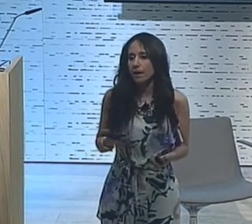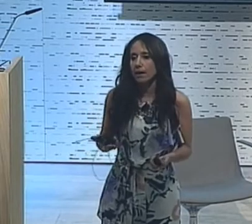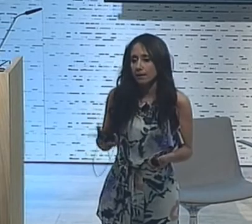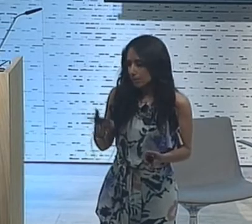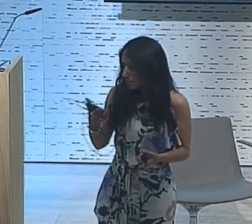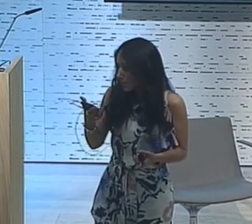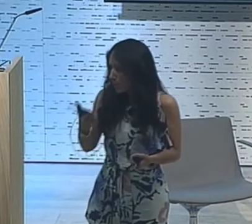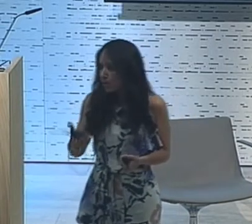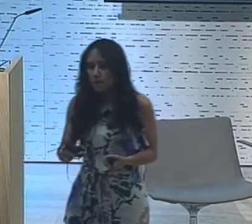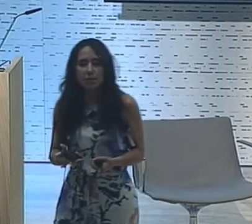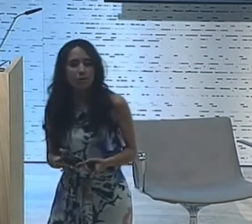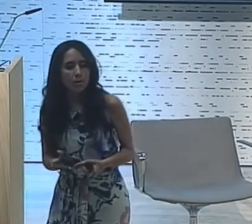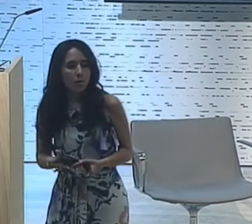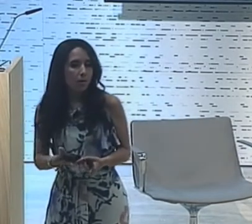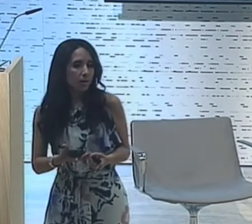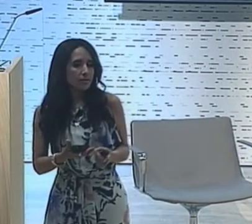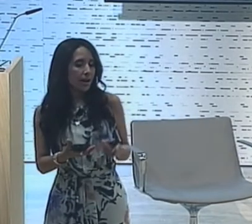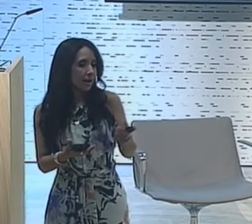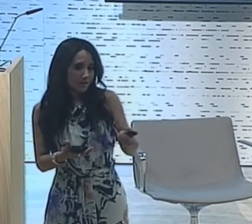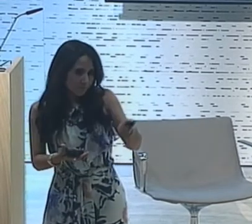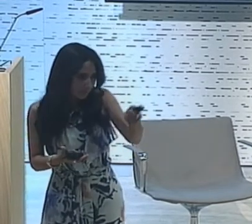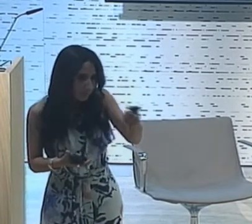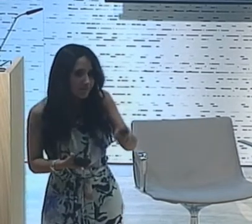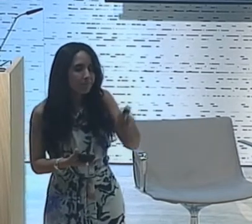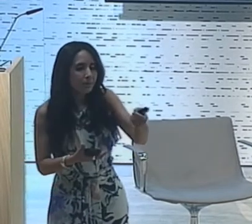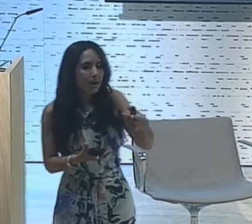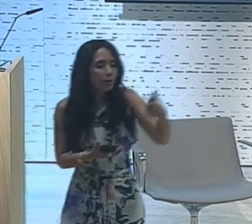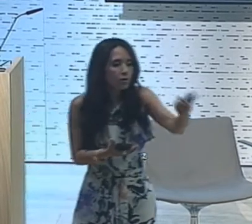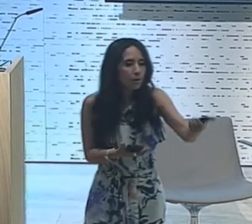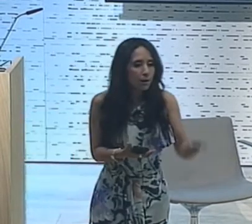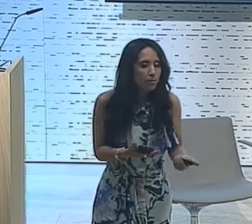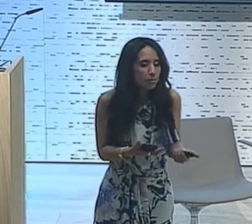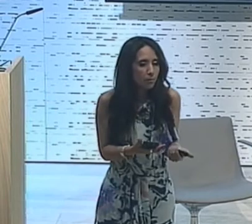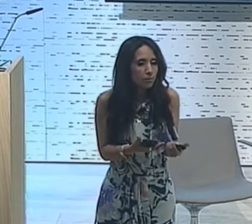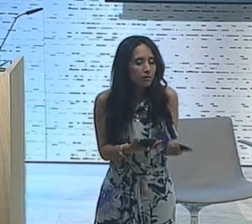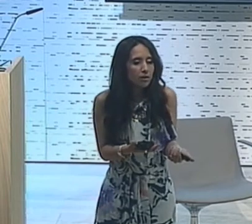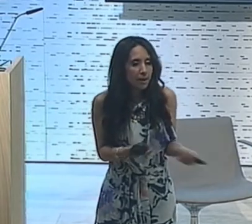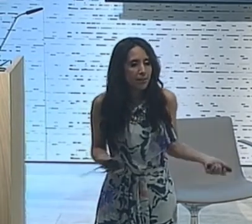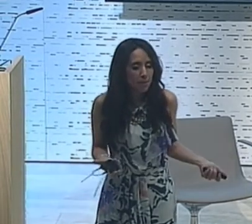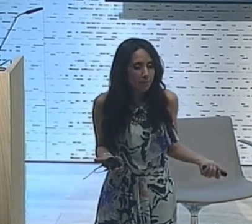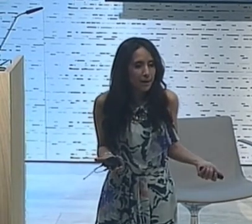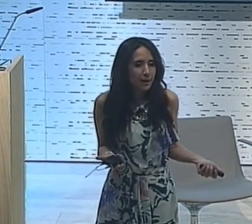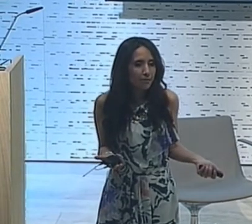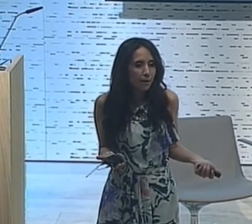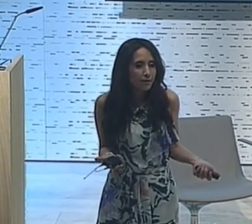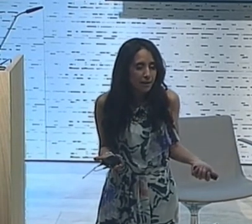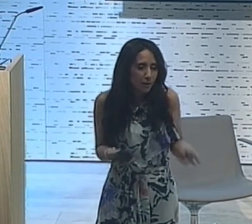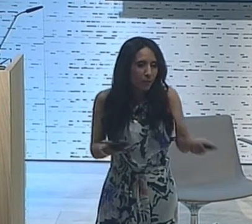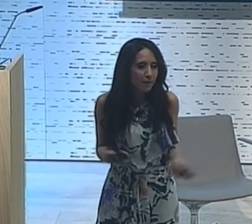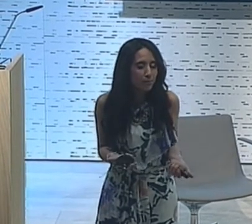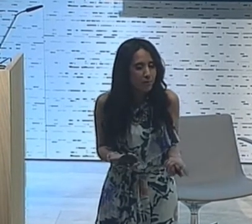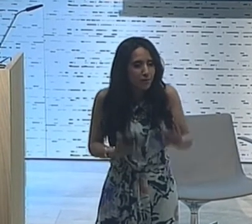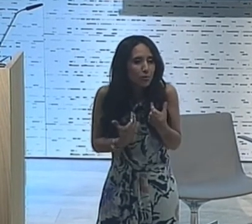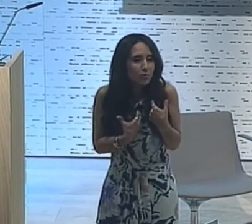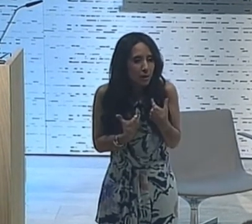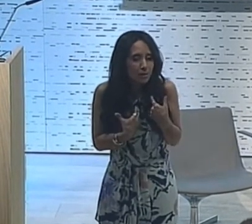o estar memorizando o estar... A lo mejor yo te pregunto, pero yo estoy esperando la respuesta y quiero